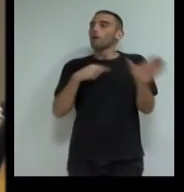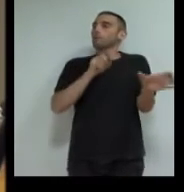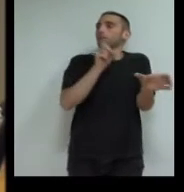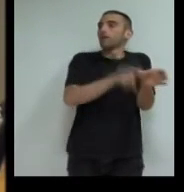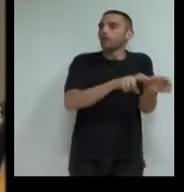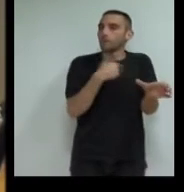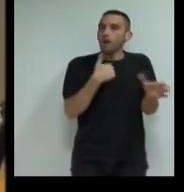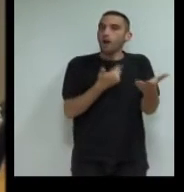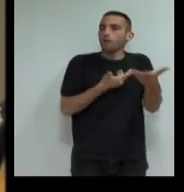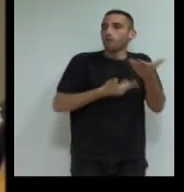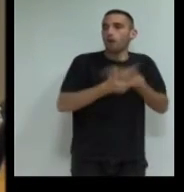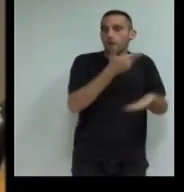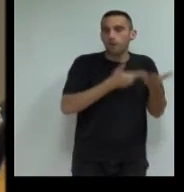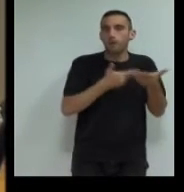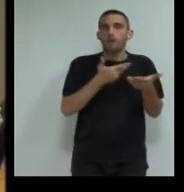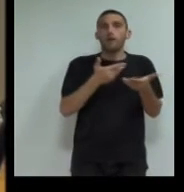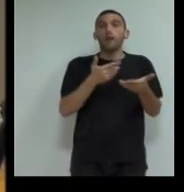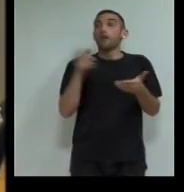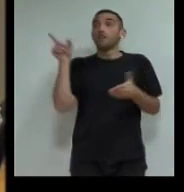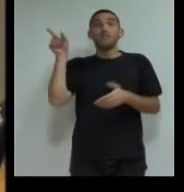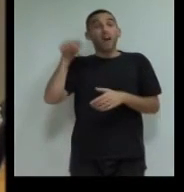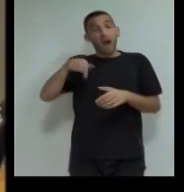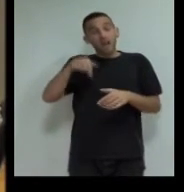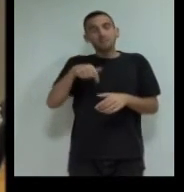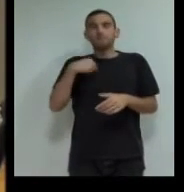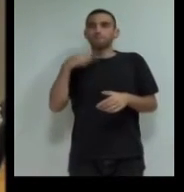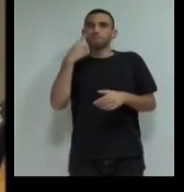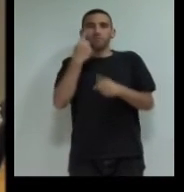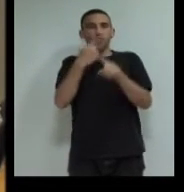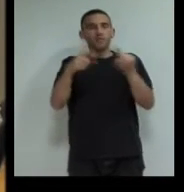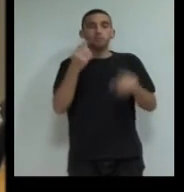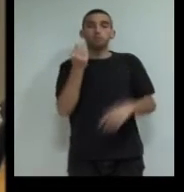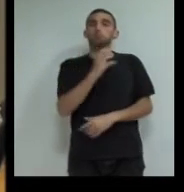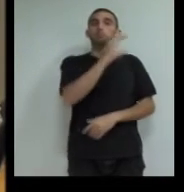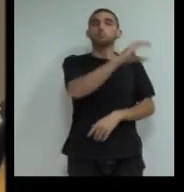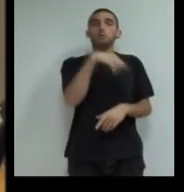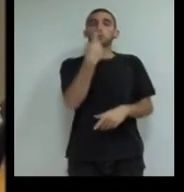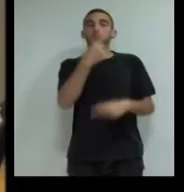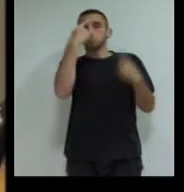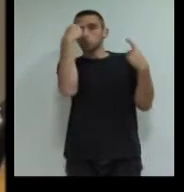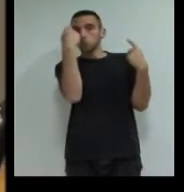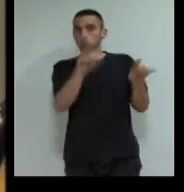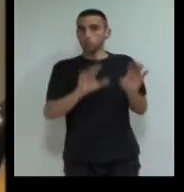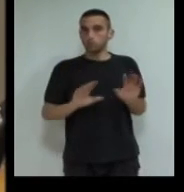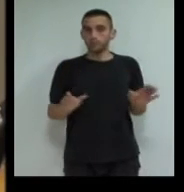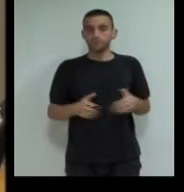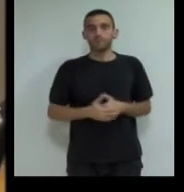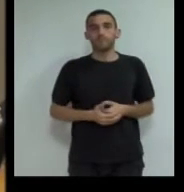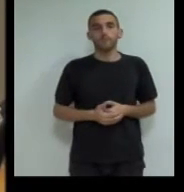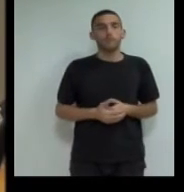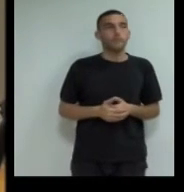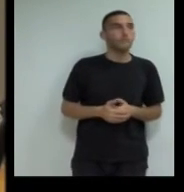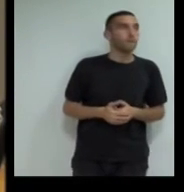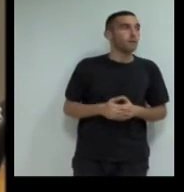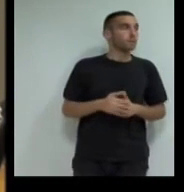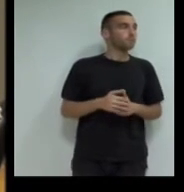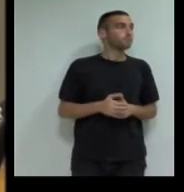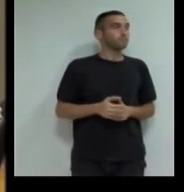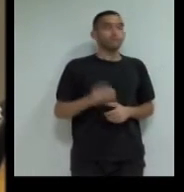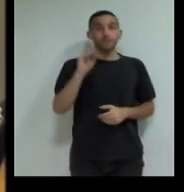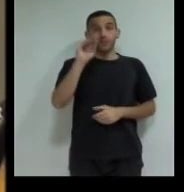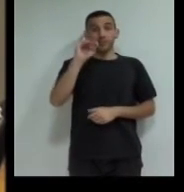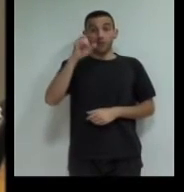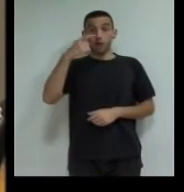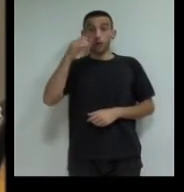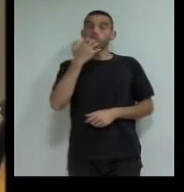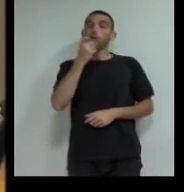las migajas y tú te buscas la vida. Sí, totalmente de acuerdo. Yo, por ejemplo, en cuanto a Fundación Vodafone